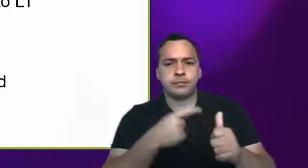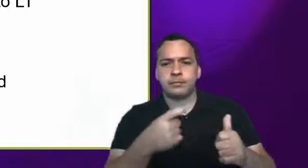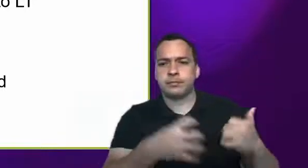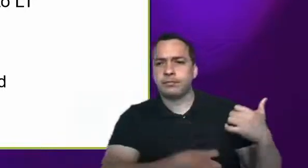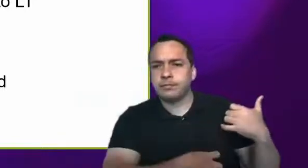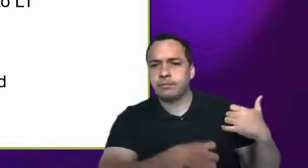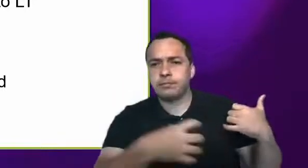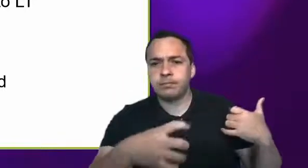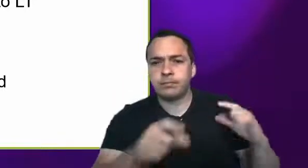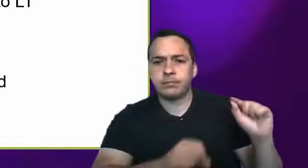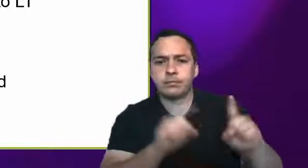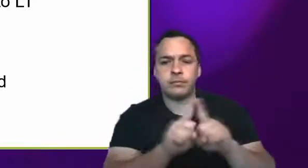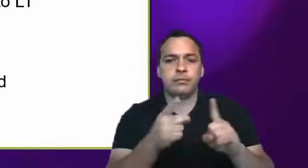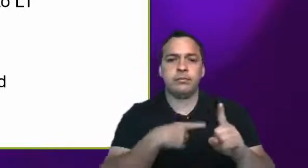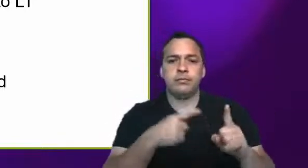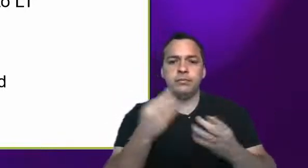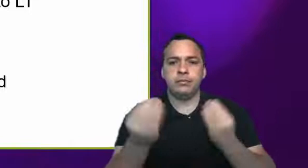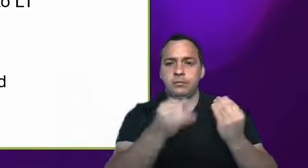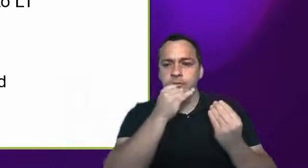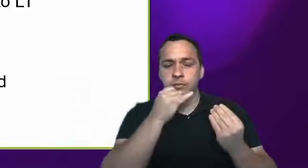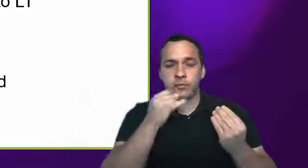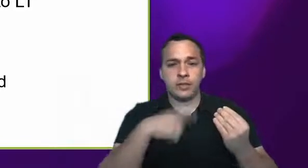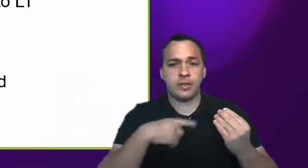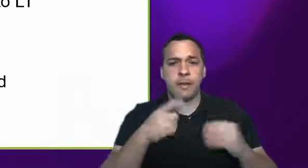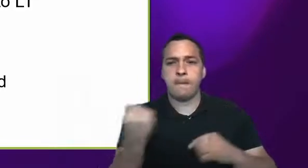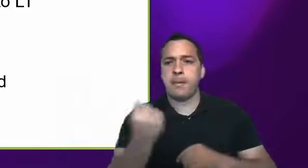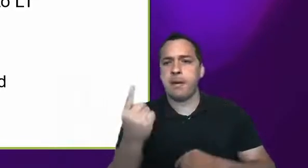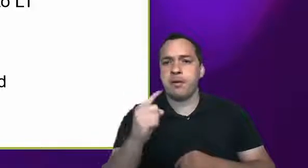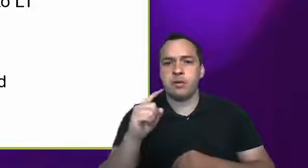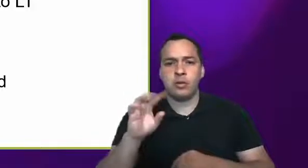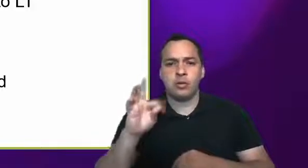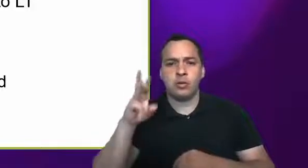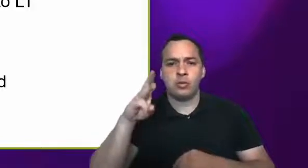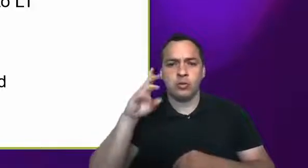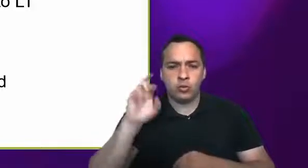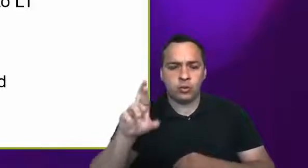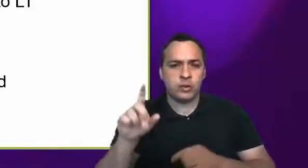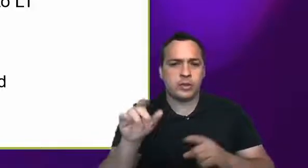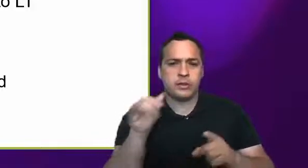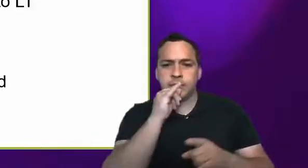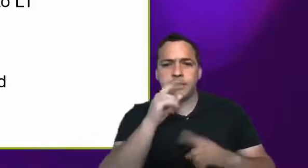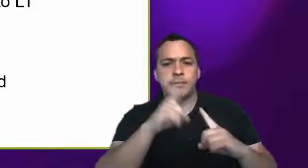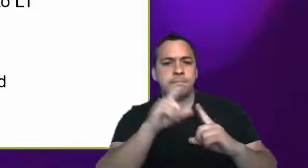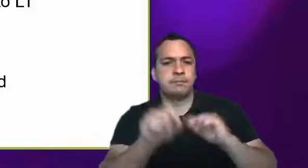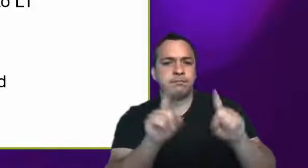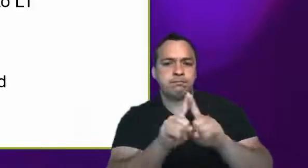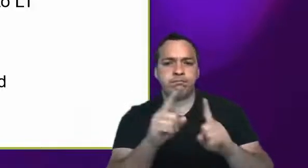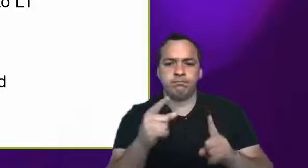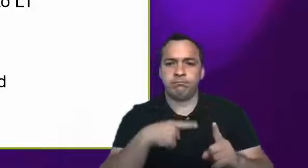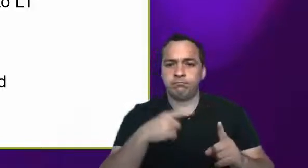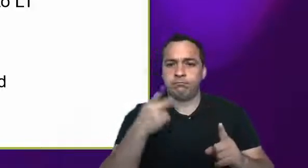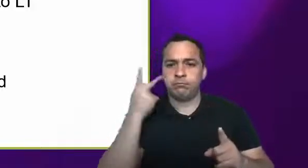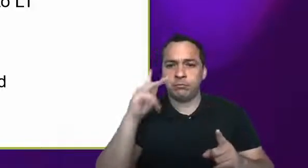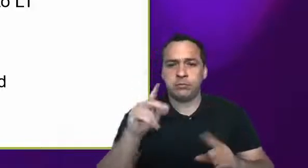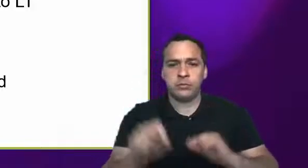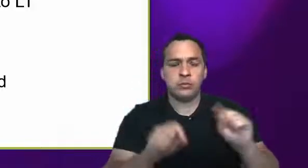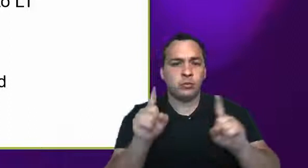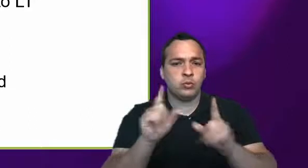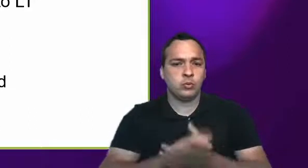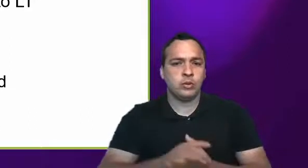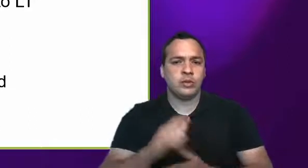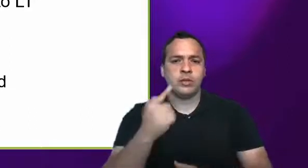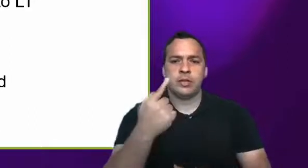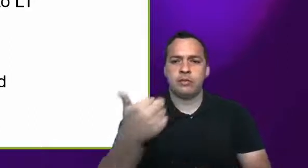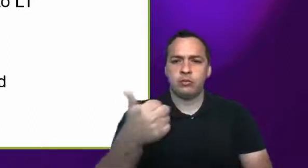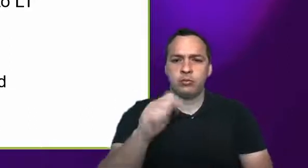sacamos, asportamos el tumor primitivo. El tipo, digamos, histológico debe ser un G1, un